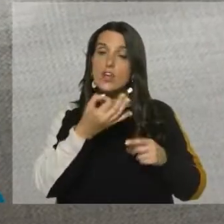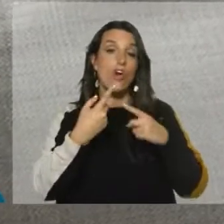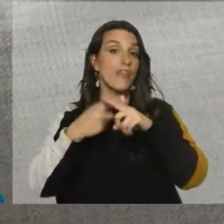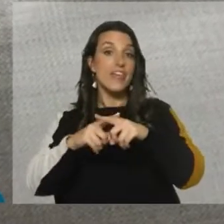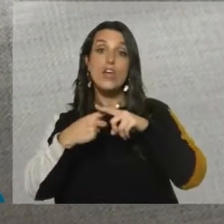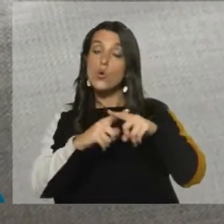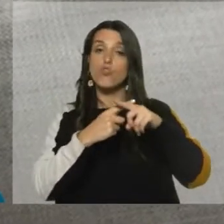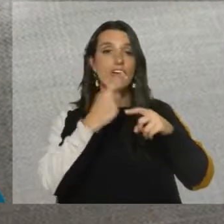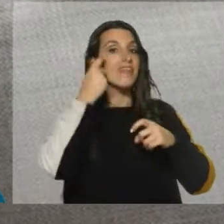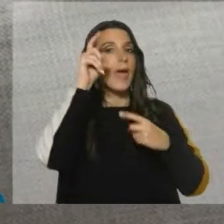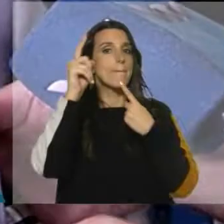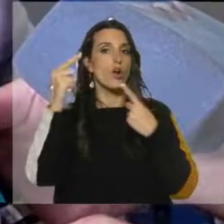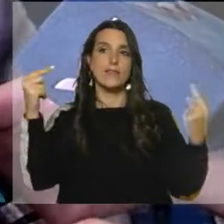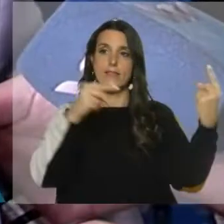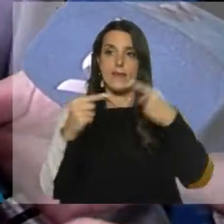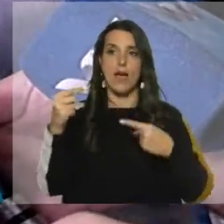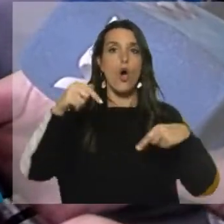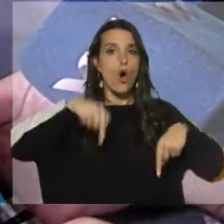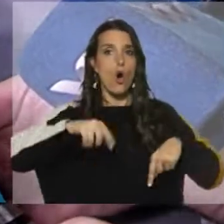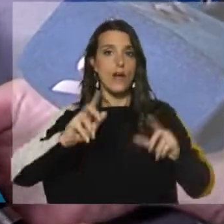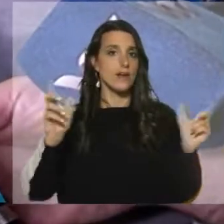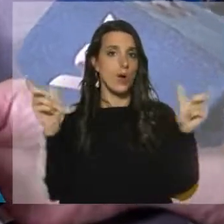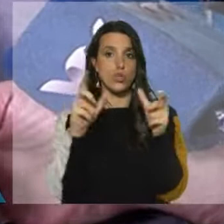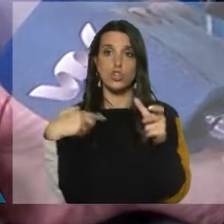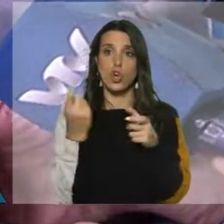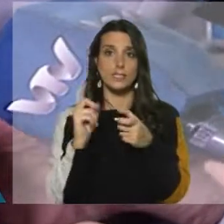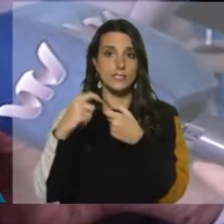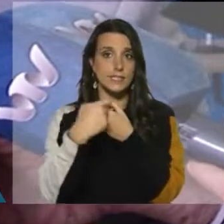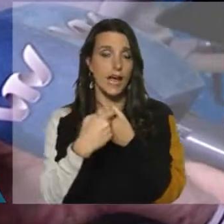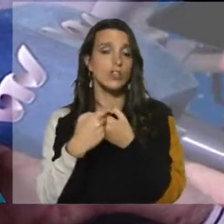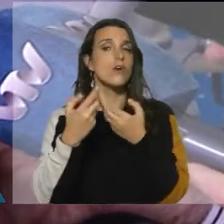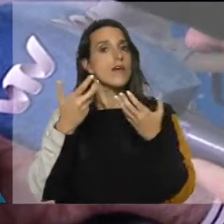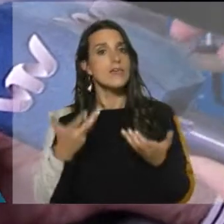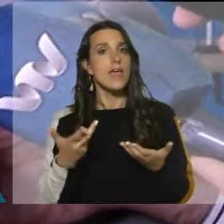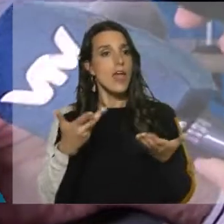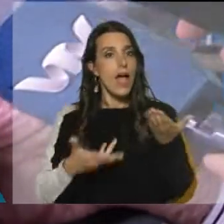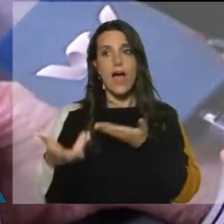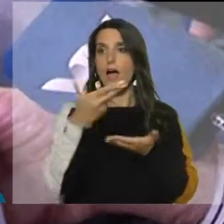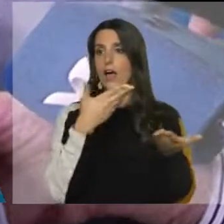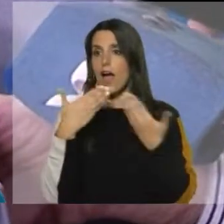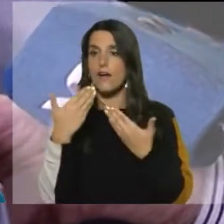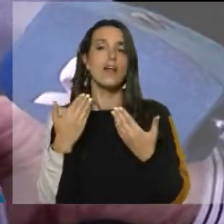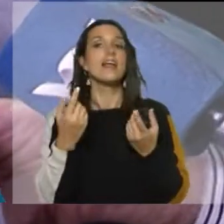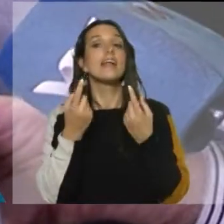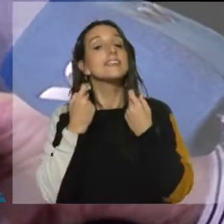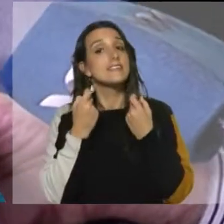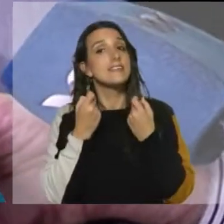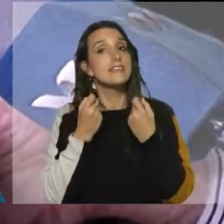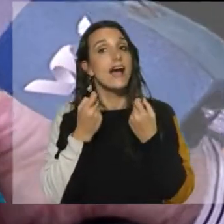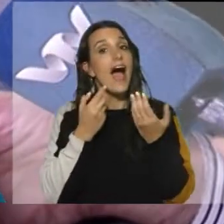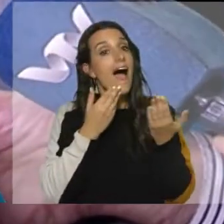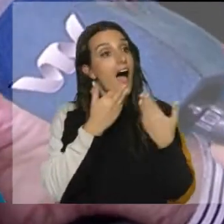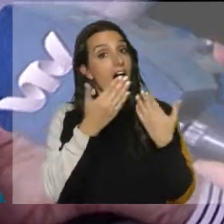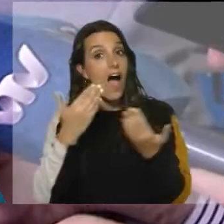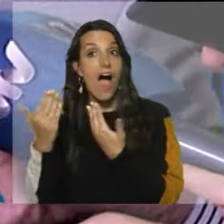discusiones ideológicas en medio. Hoy nos reunimos con todos los sindicatos y procuramos generar espacios de diálogo. Hay que arbitrar espacios de